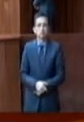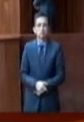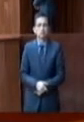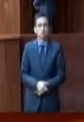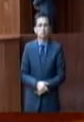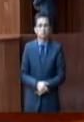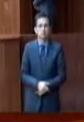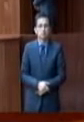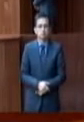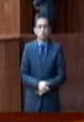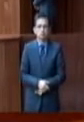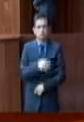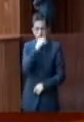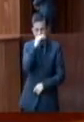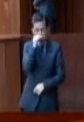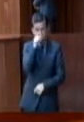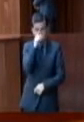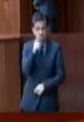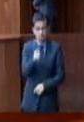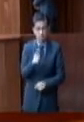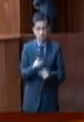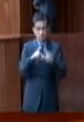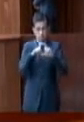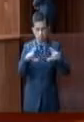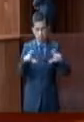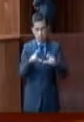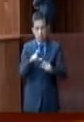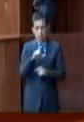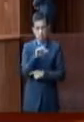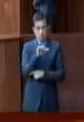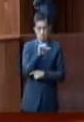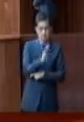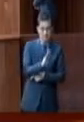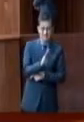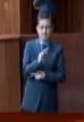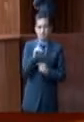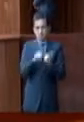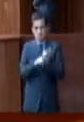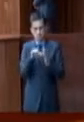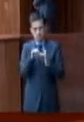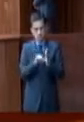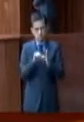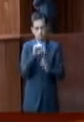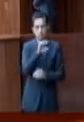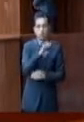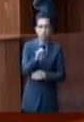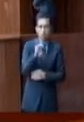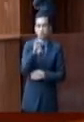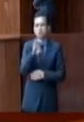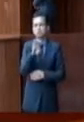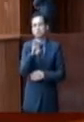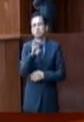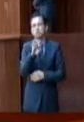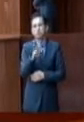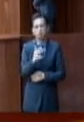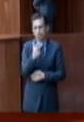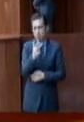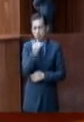praxis el inciso b del artículo 458 454 perdón